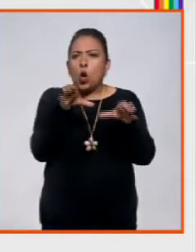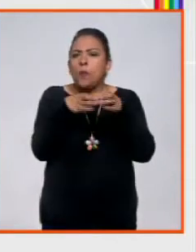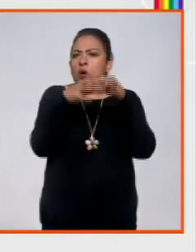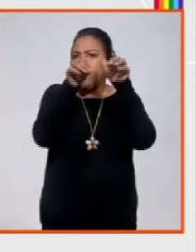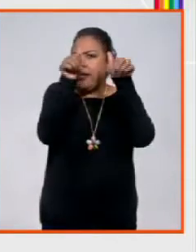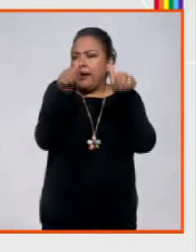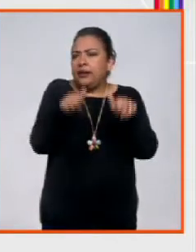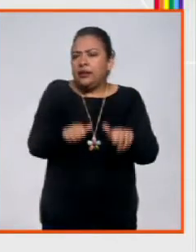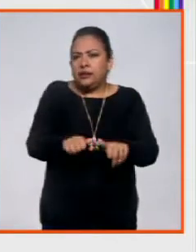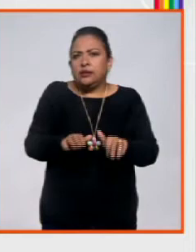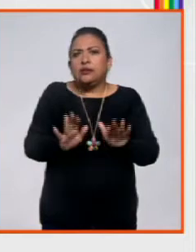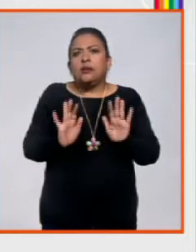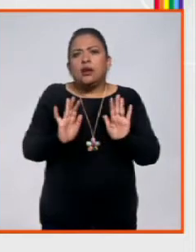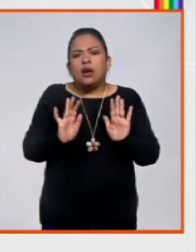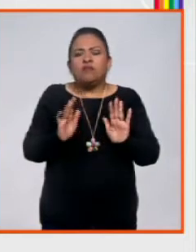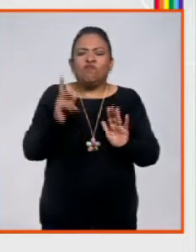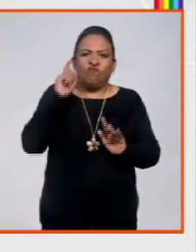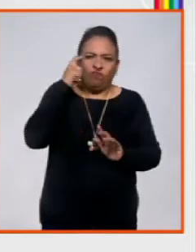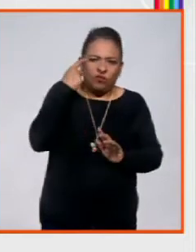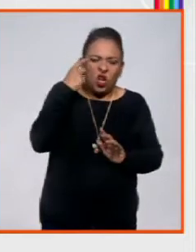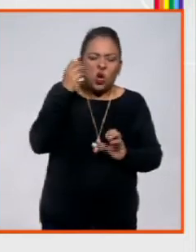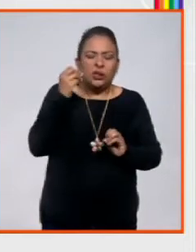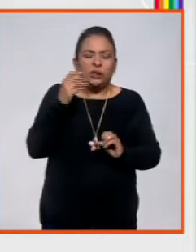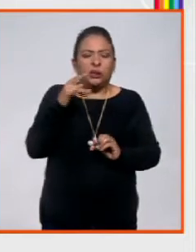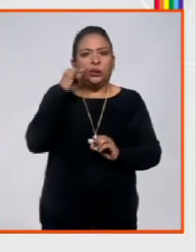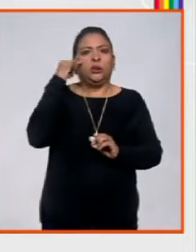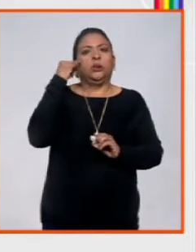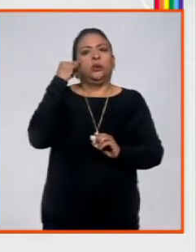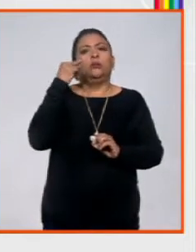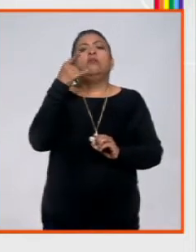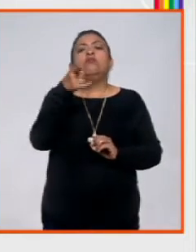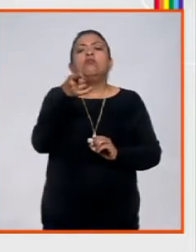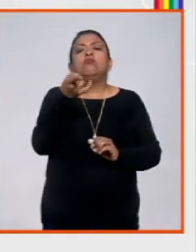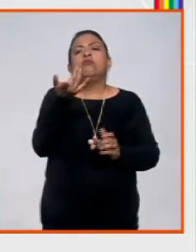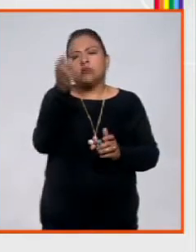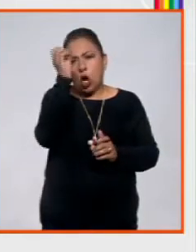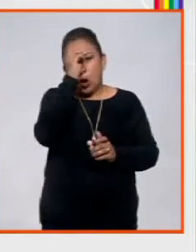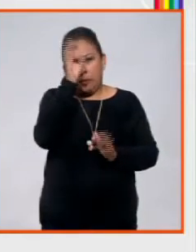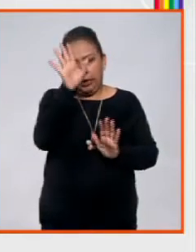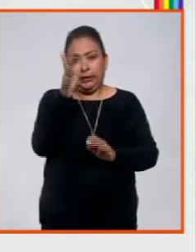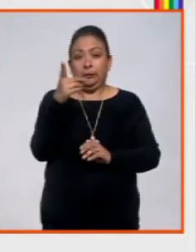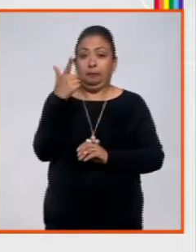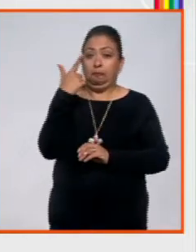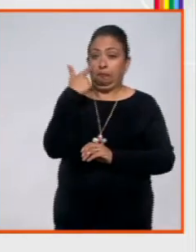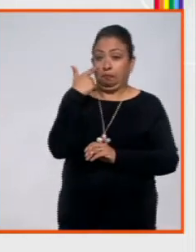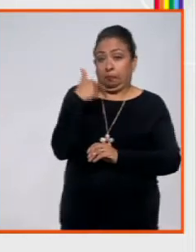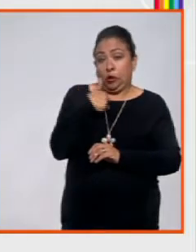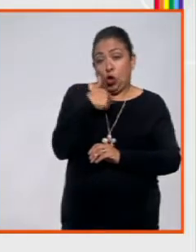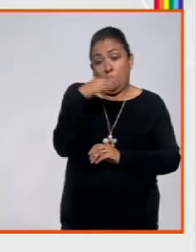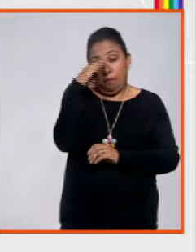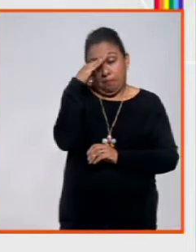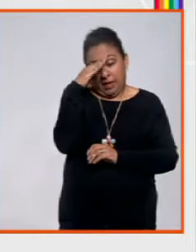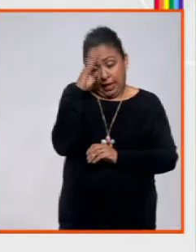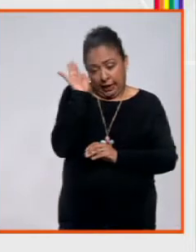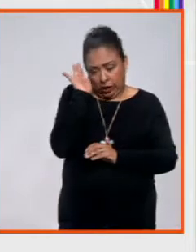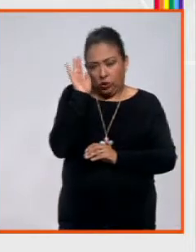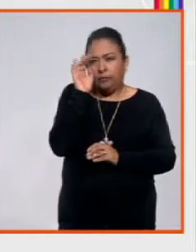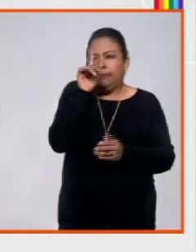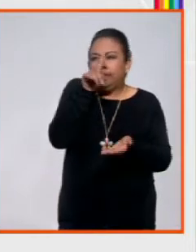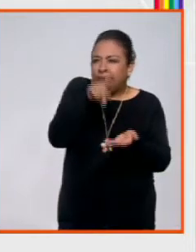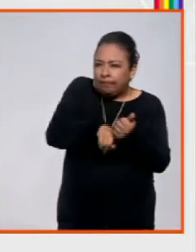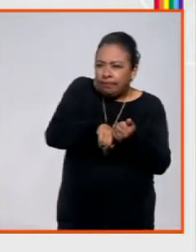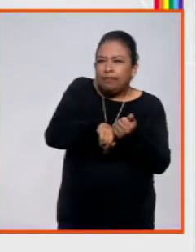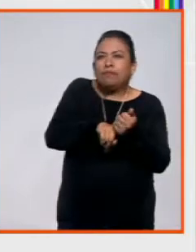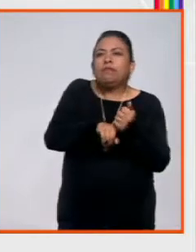artística está enojada o está sentida que puedes decirnos sobre esto mira yo creo que en el trasfondo de todo